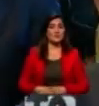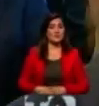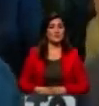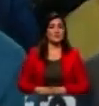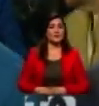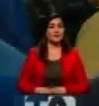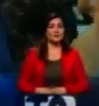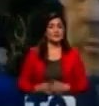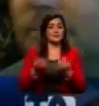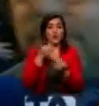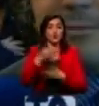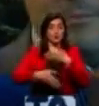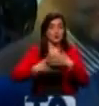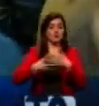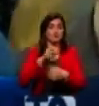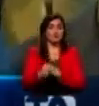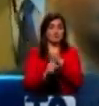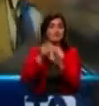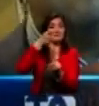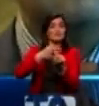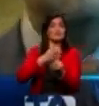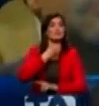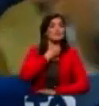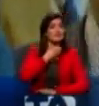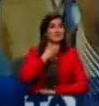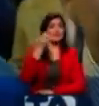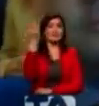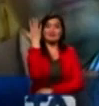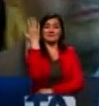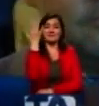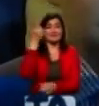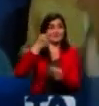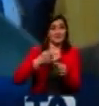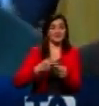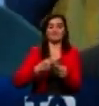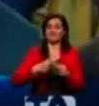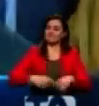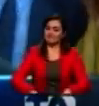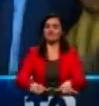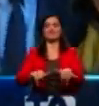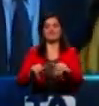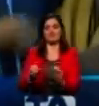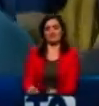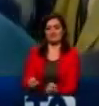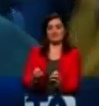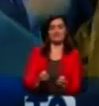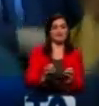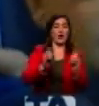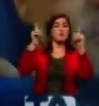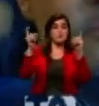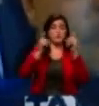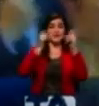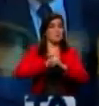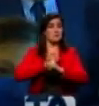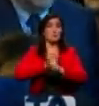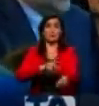De ahora en adelante, todos los años, durante el mes de agosto, la alcaldía de Quito va a continuar organizando la Fiesta de la Luz. Vamos